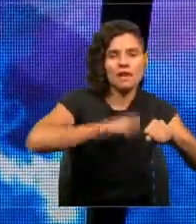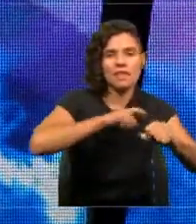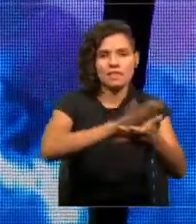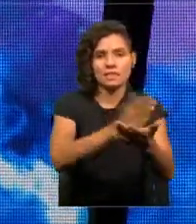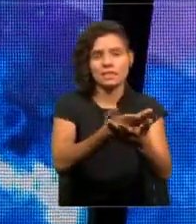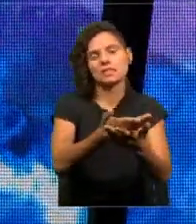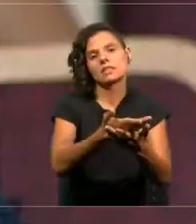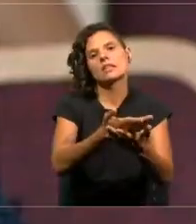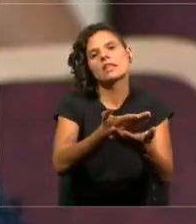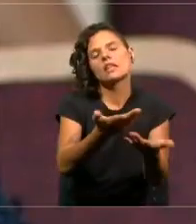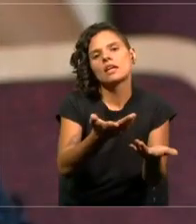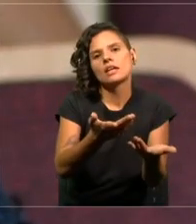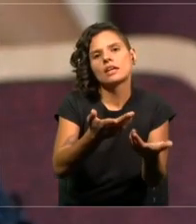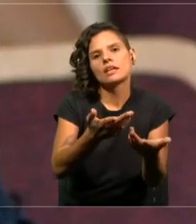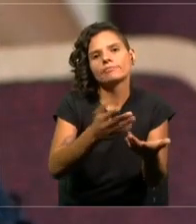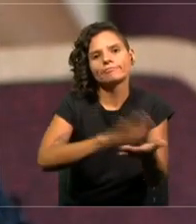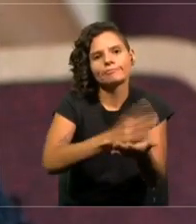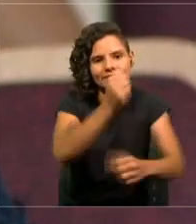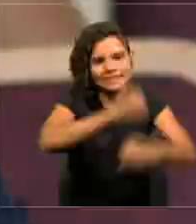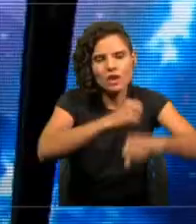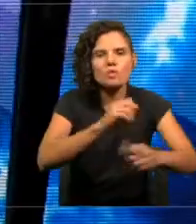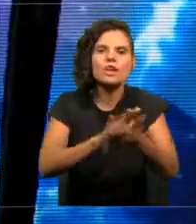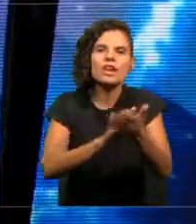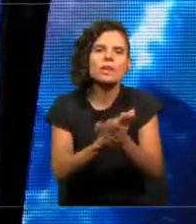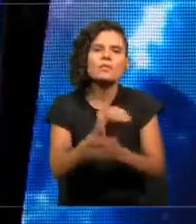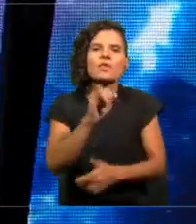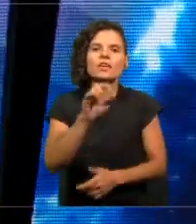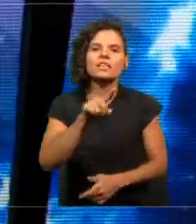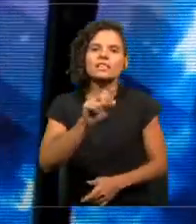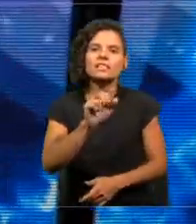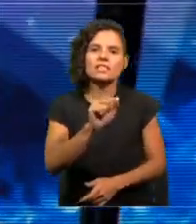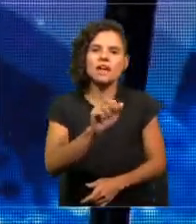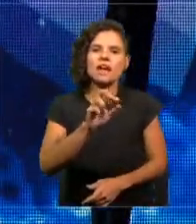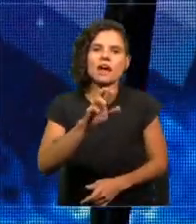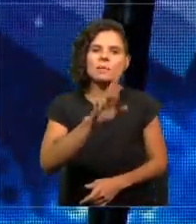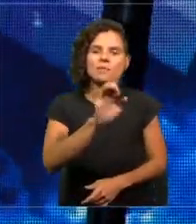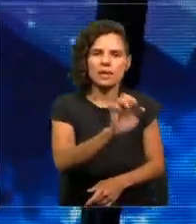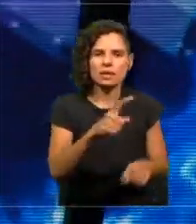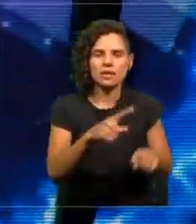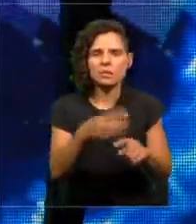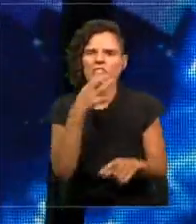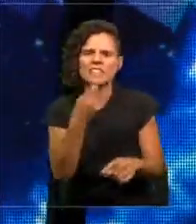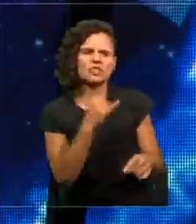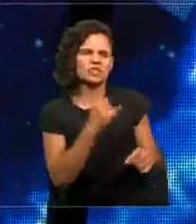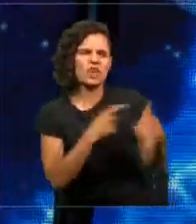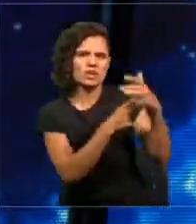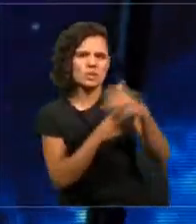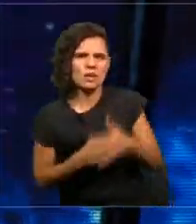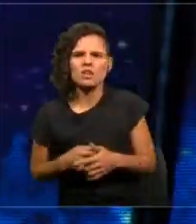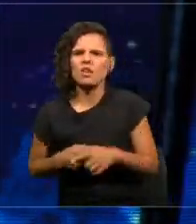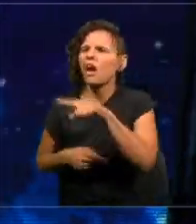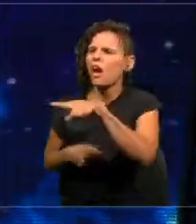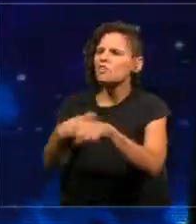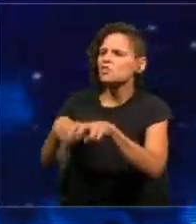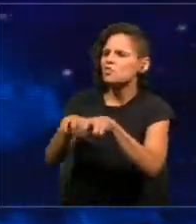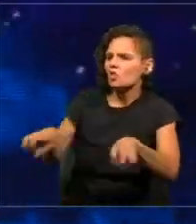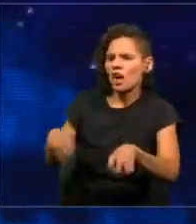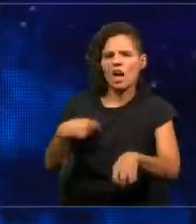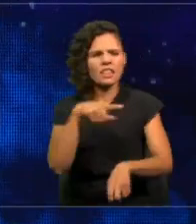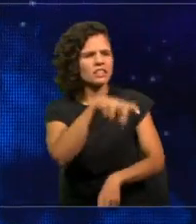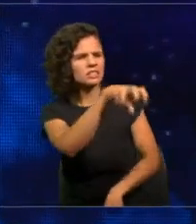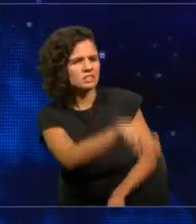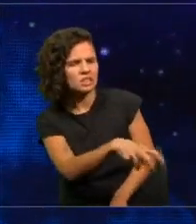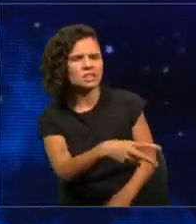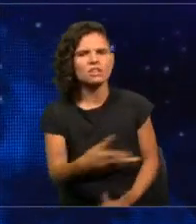salud como son la isapre qué pasaría porque existe no discriminación a mí me llega sofá a ti te llegan silla